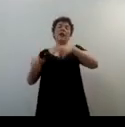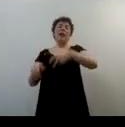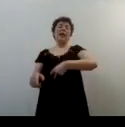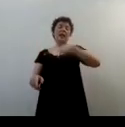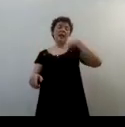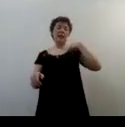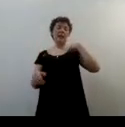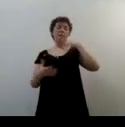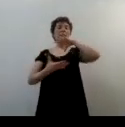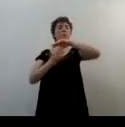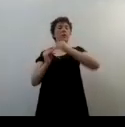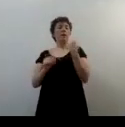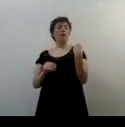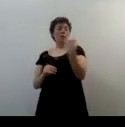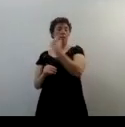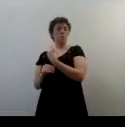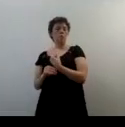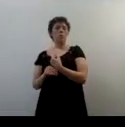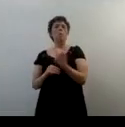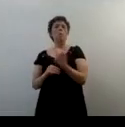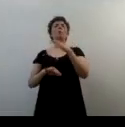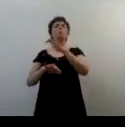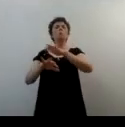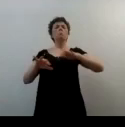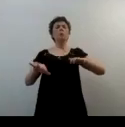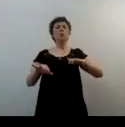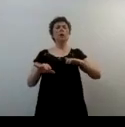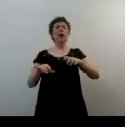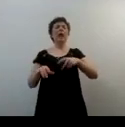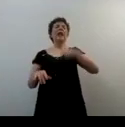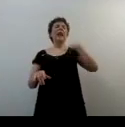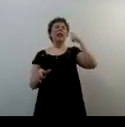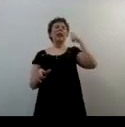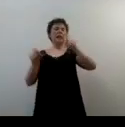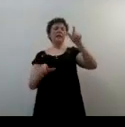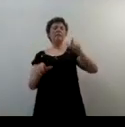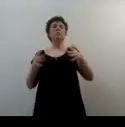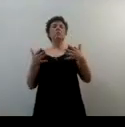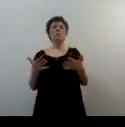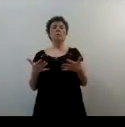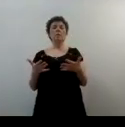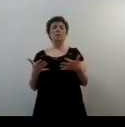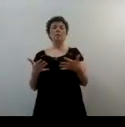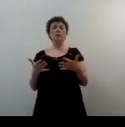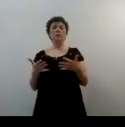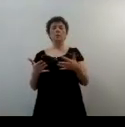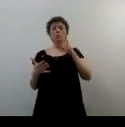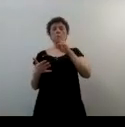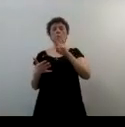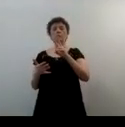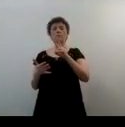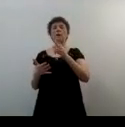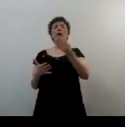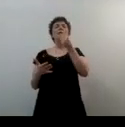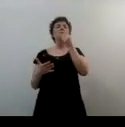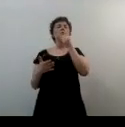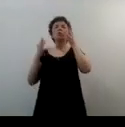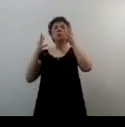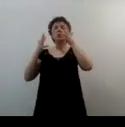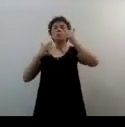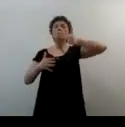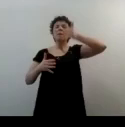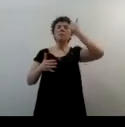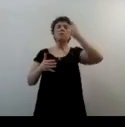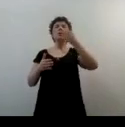caso específico, pero un estándar para la población general, como veis hay más alimentos recomendables que no recomendables,